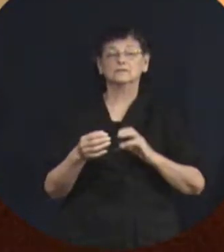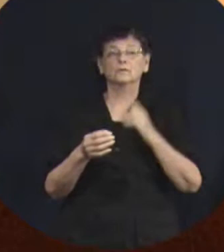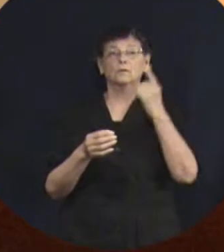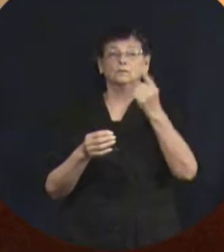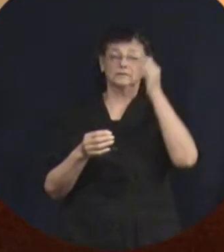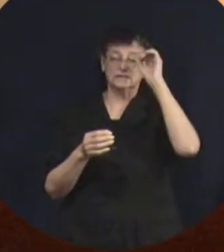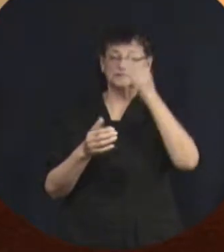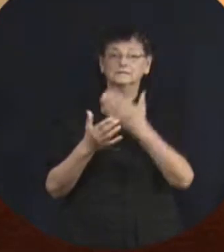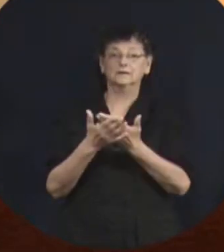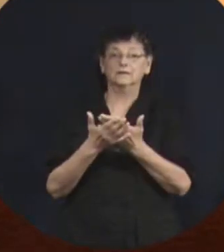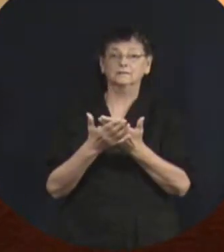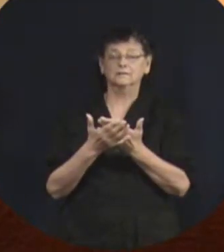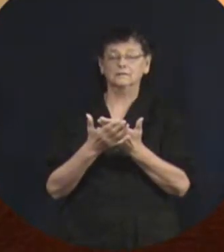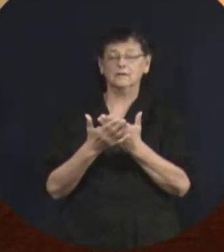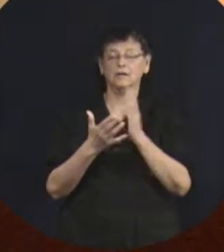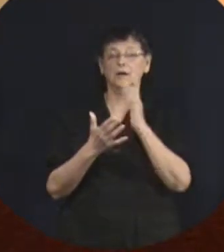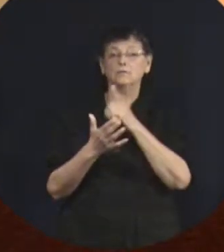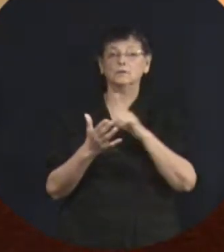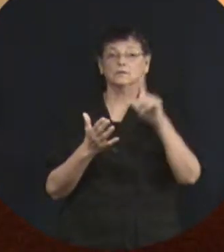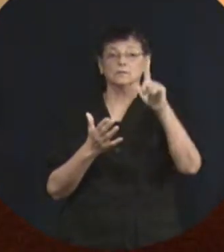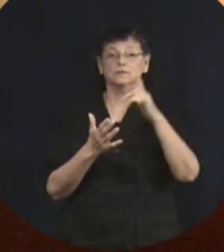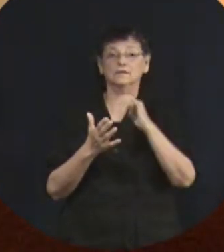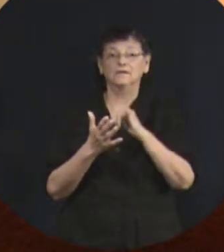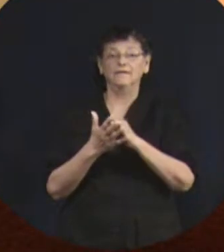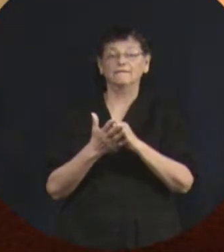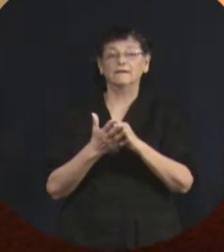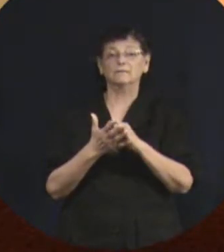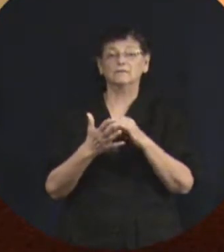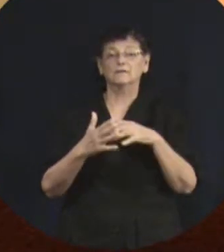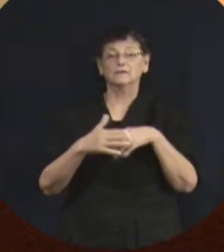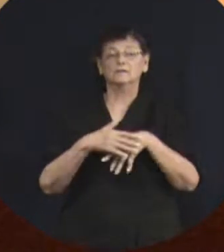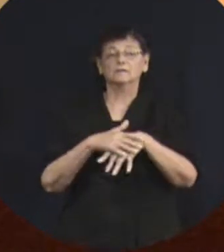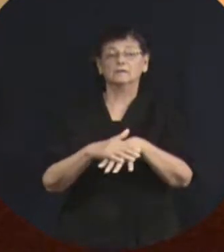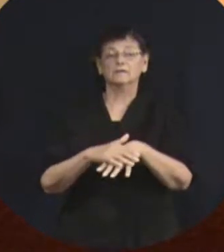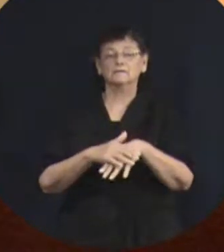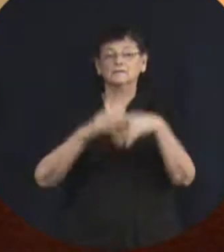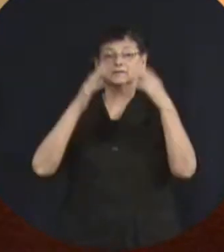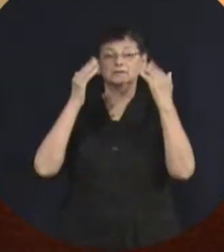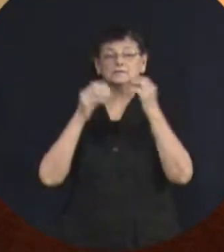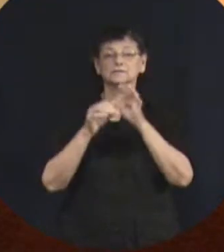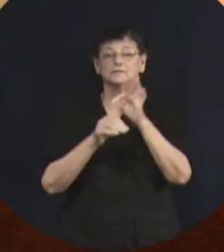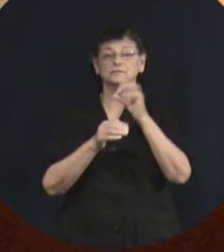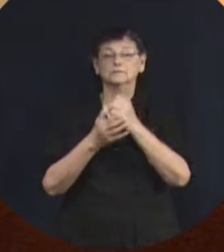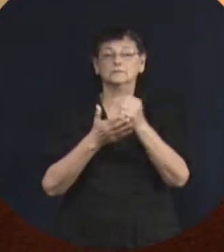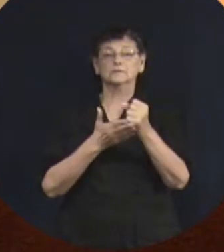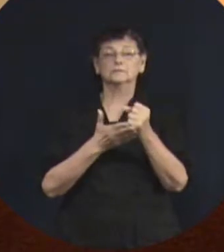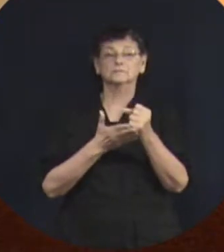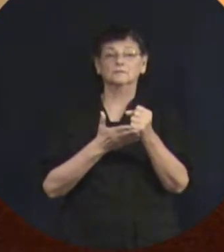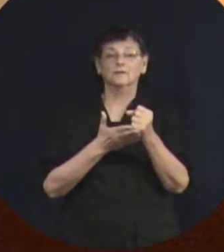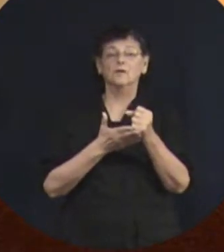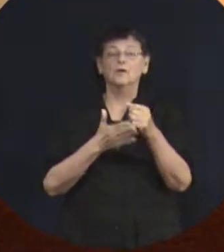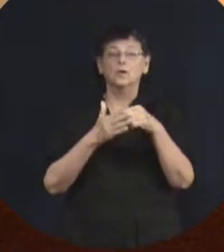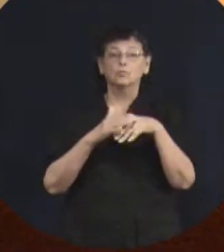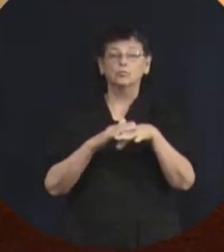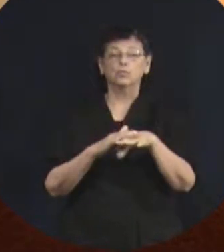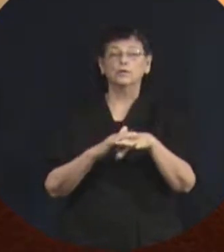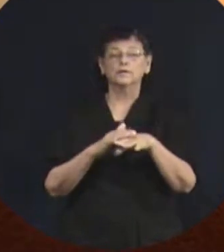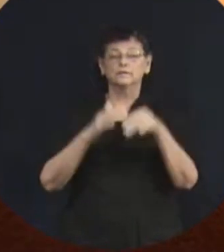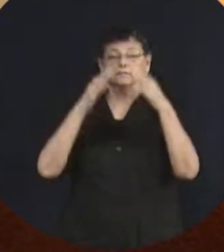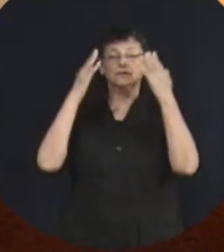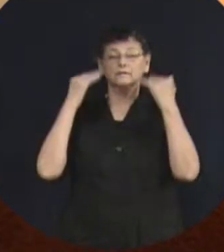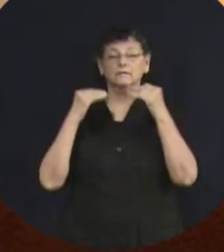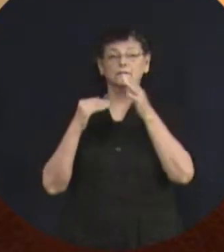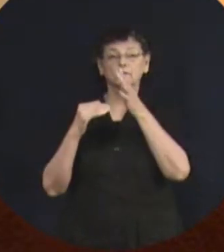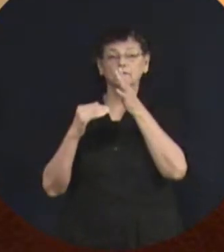único Hijo, nuestro Señor, que fue concebido por obra y gracia del Espíritu Santo, nació de Santa